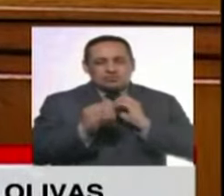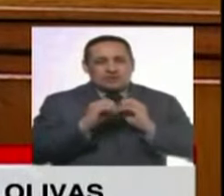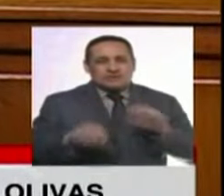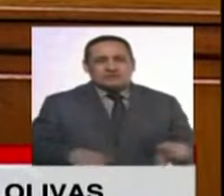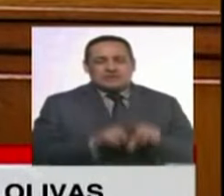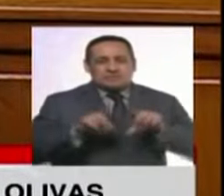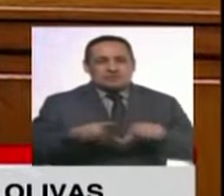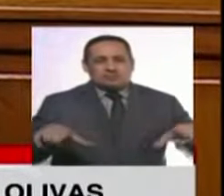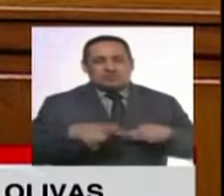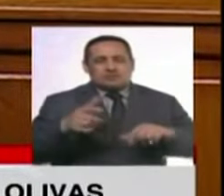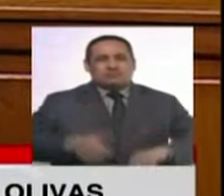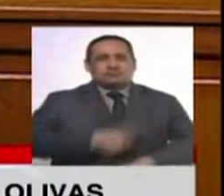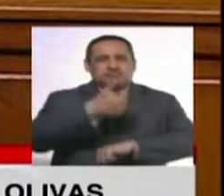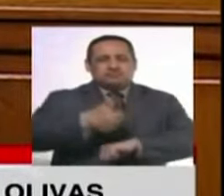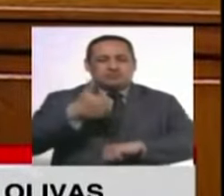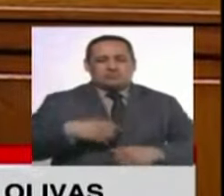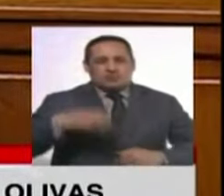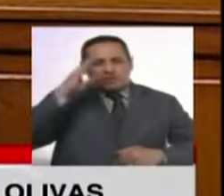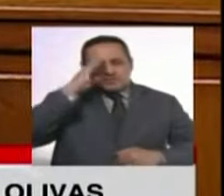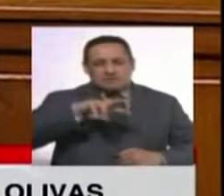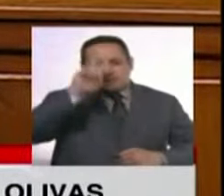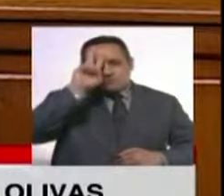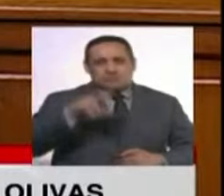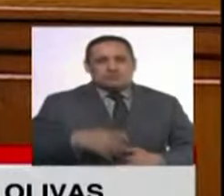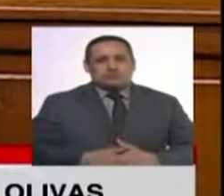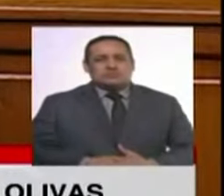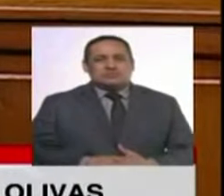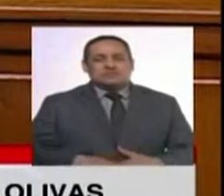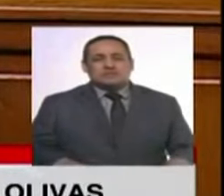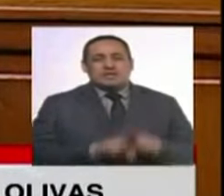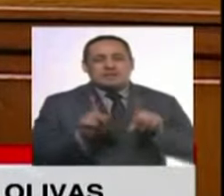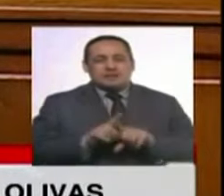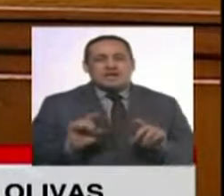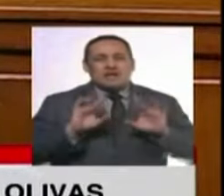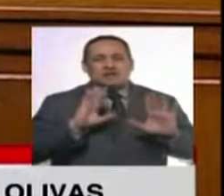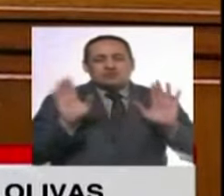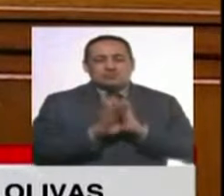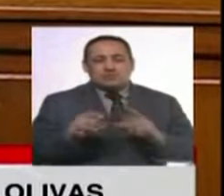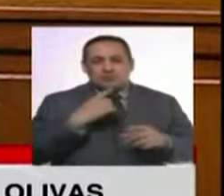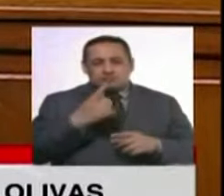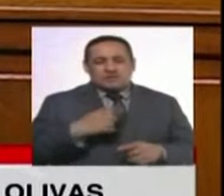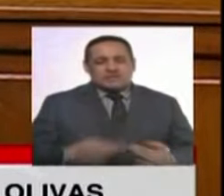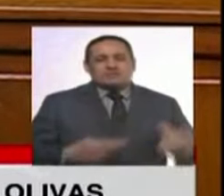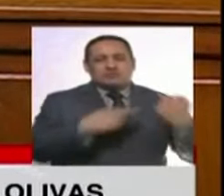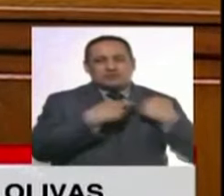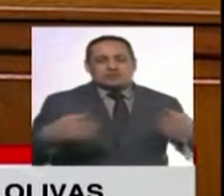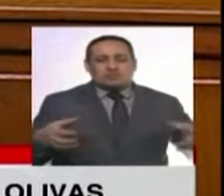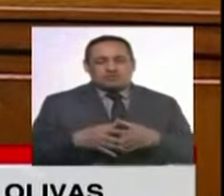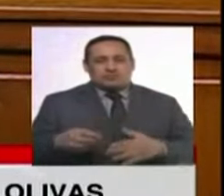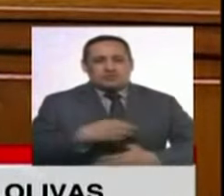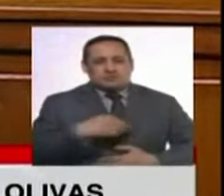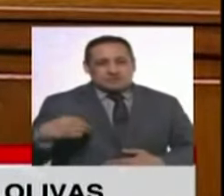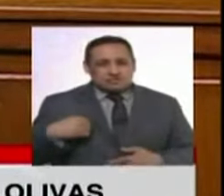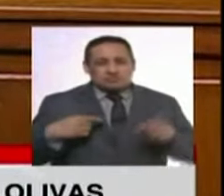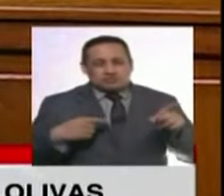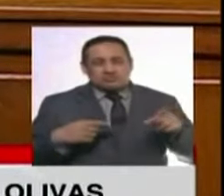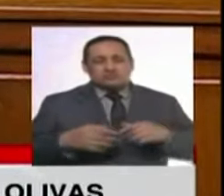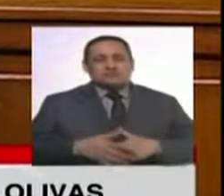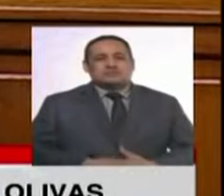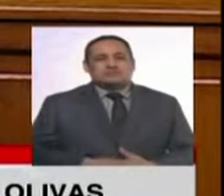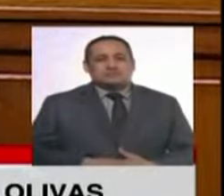los altos mandos de la Policía Nacional del Perú Acaso no es facultad del poder ejecutivo